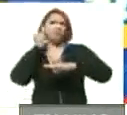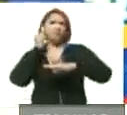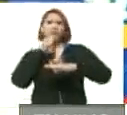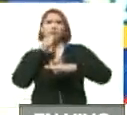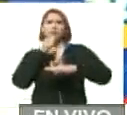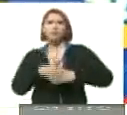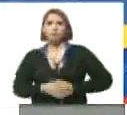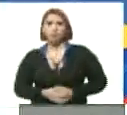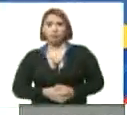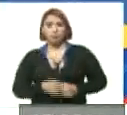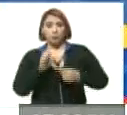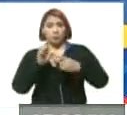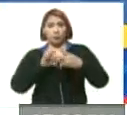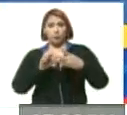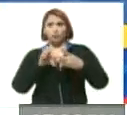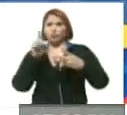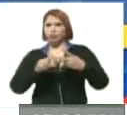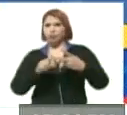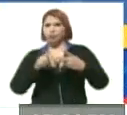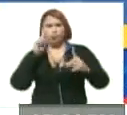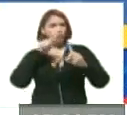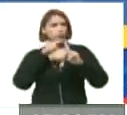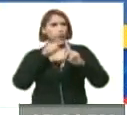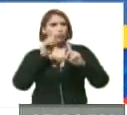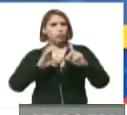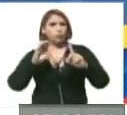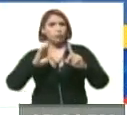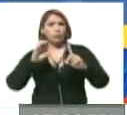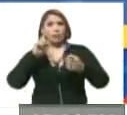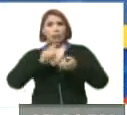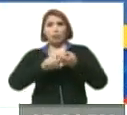de la estrategia Cilia Flores.